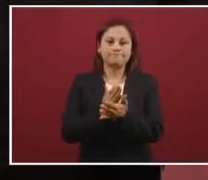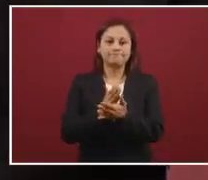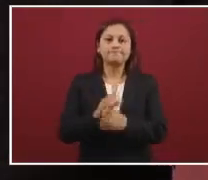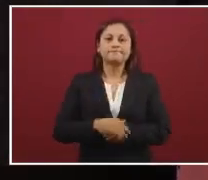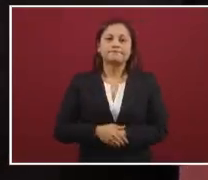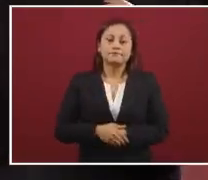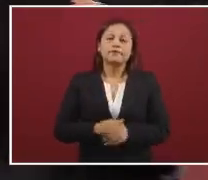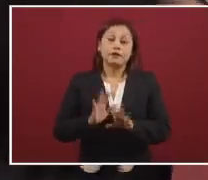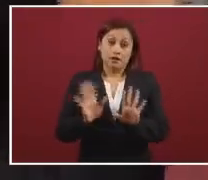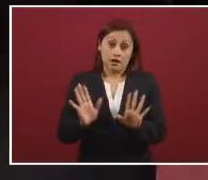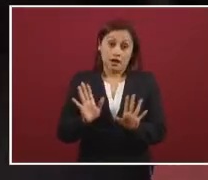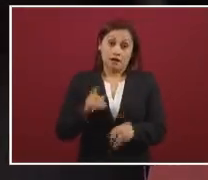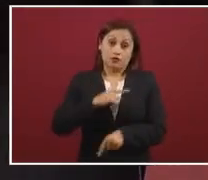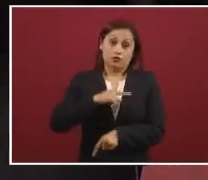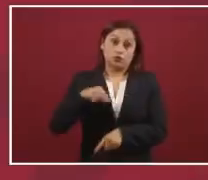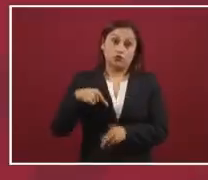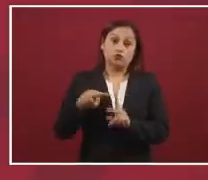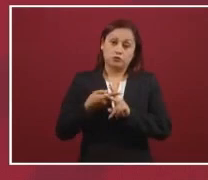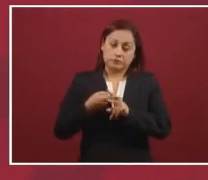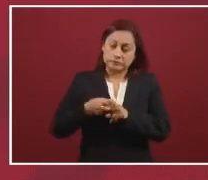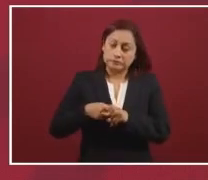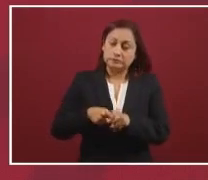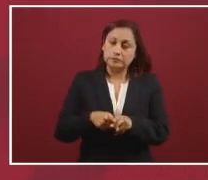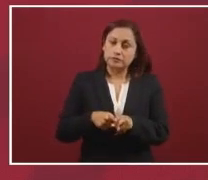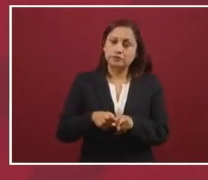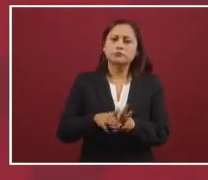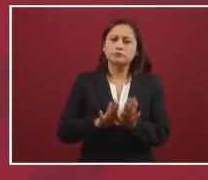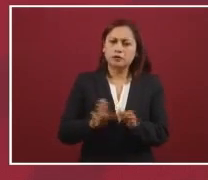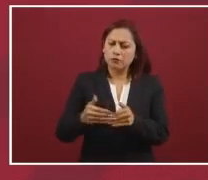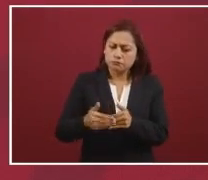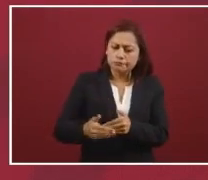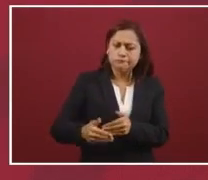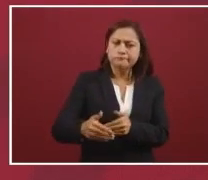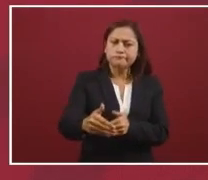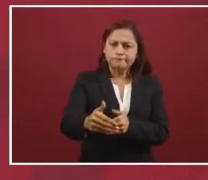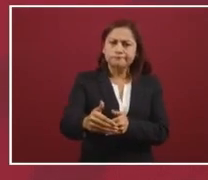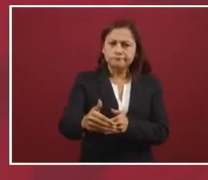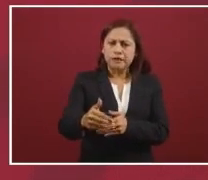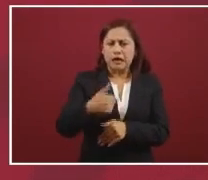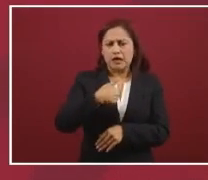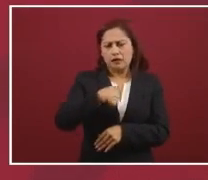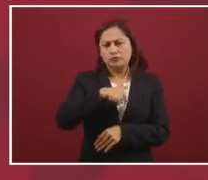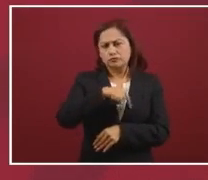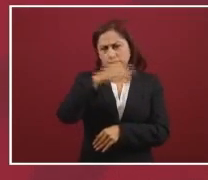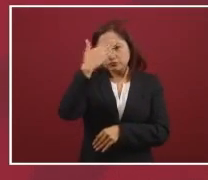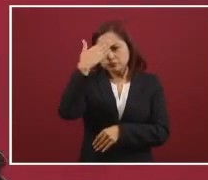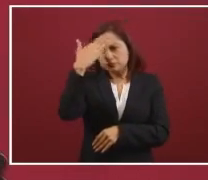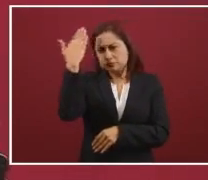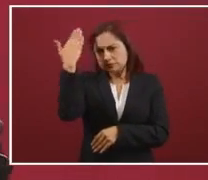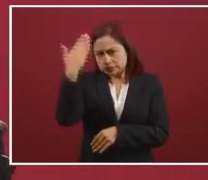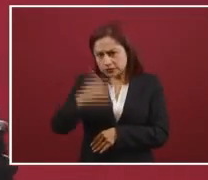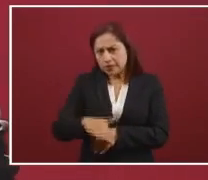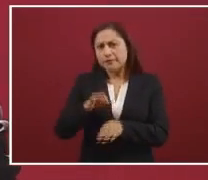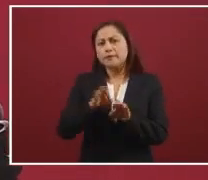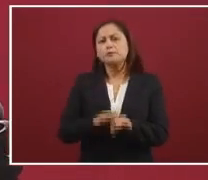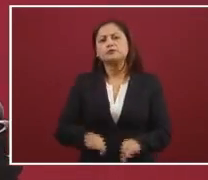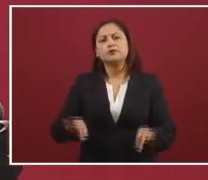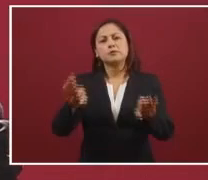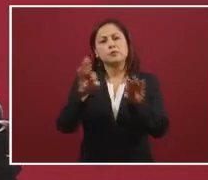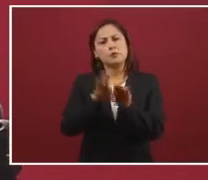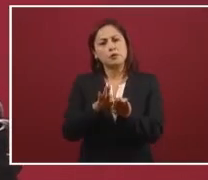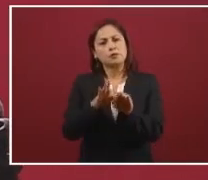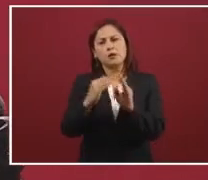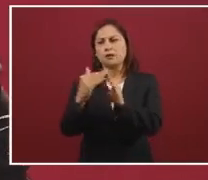empezamos así, pero vamos a continuar. Estamos muy conscientes de la importancia que tiene la industria de la